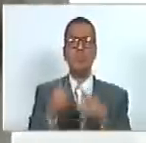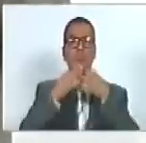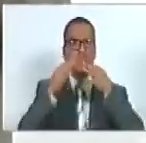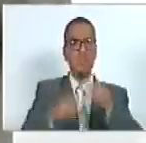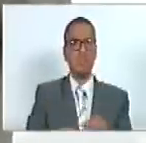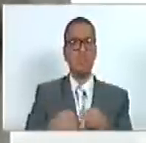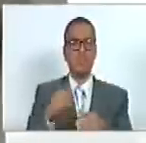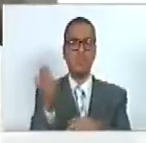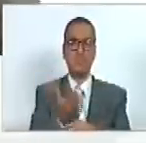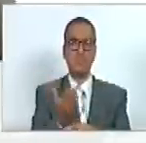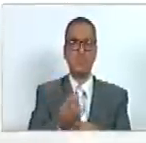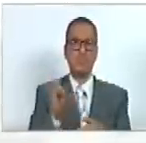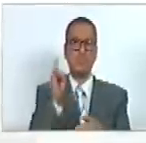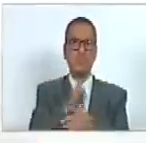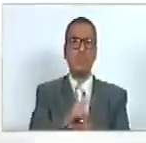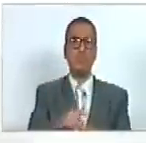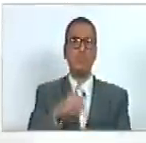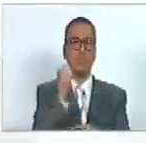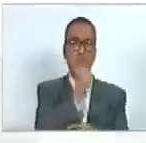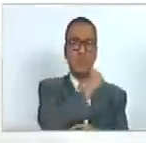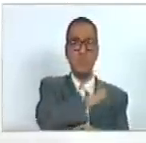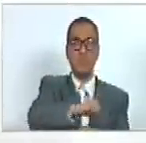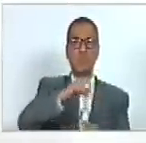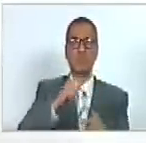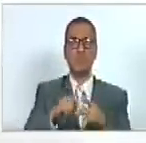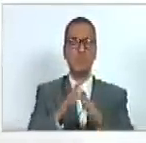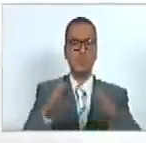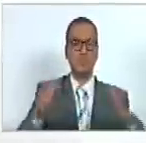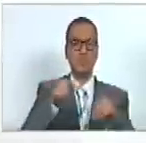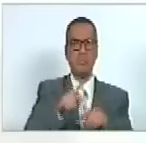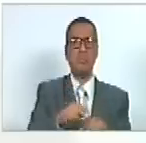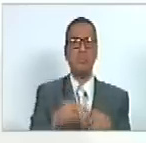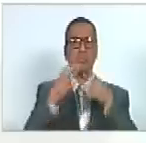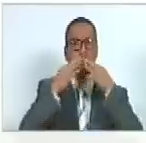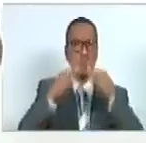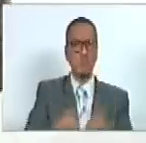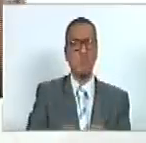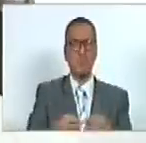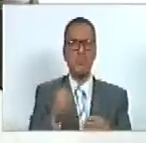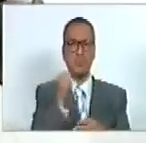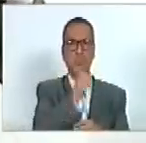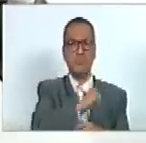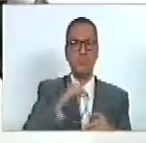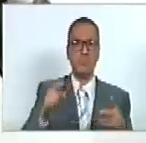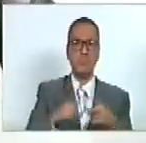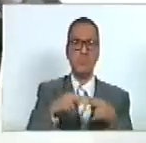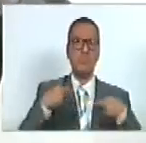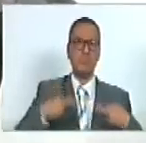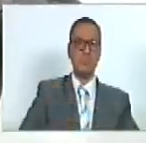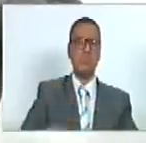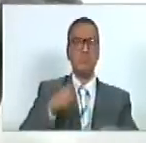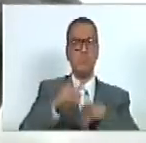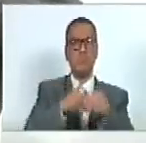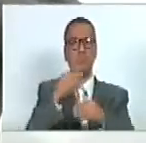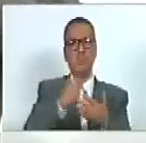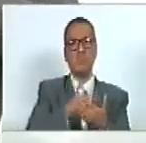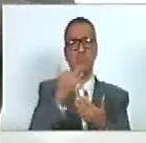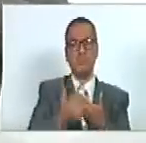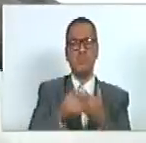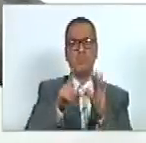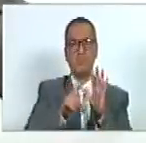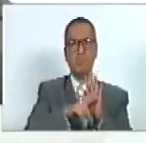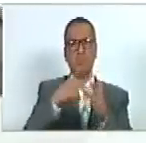verdaderos homicidios, verdaderos actos de genocidio, verdaderos crímenes de lesa humanidad se planifican en esa